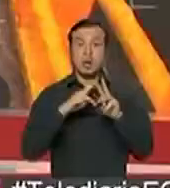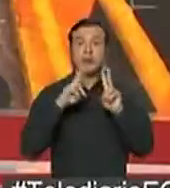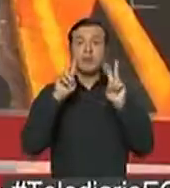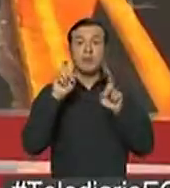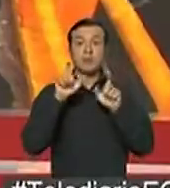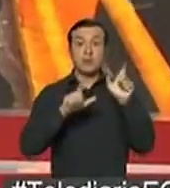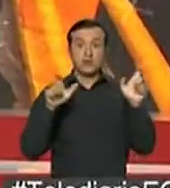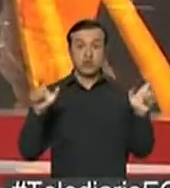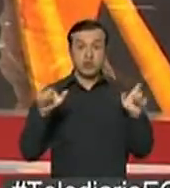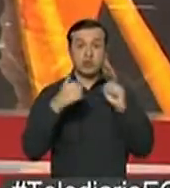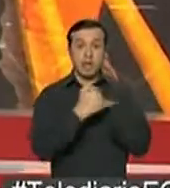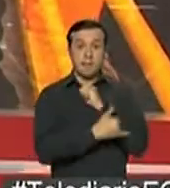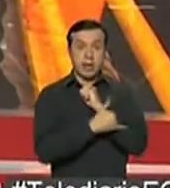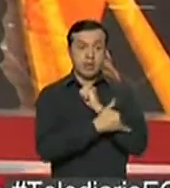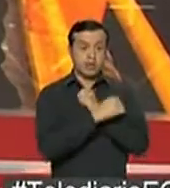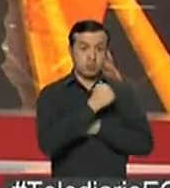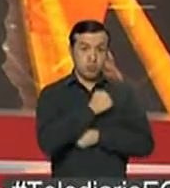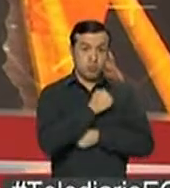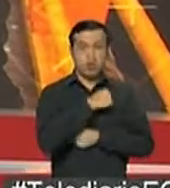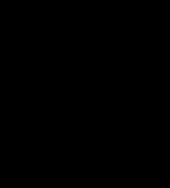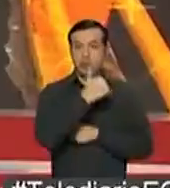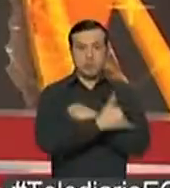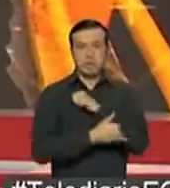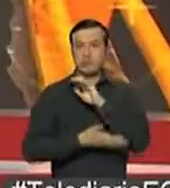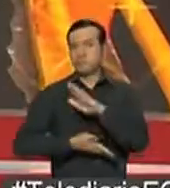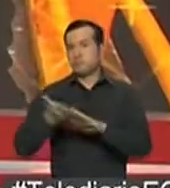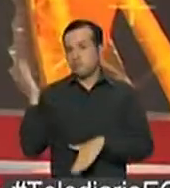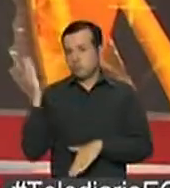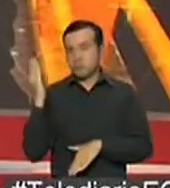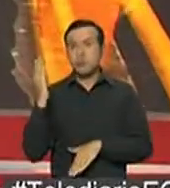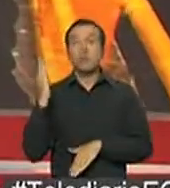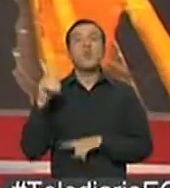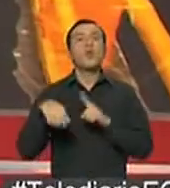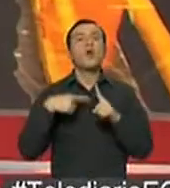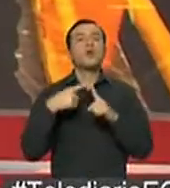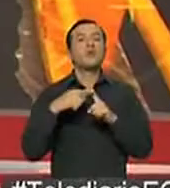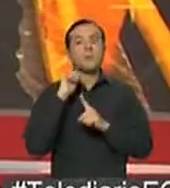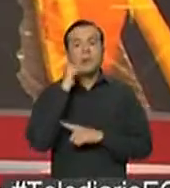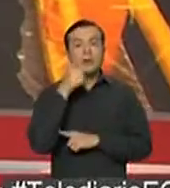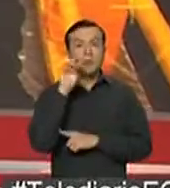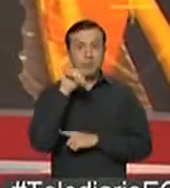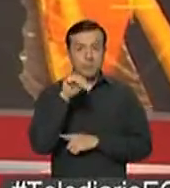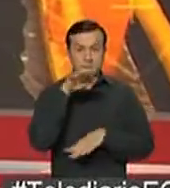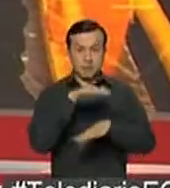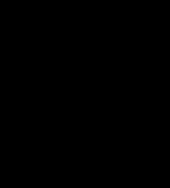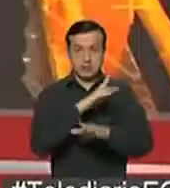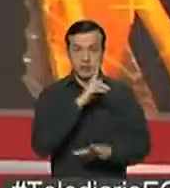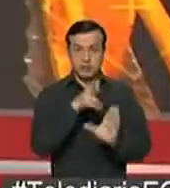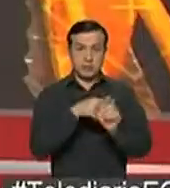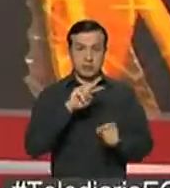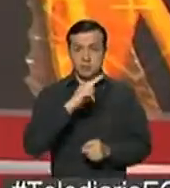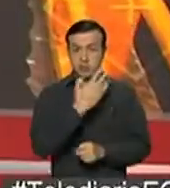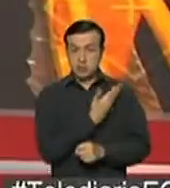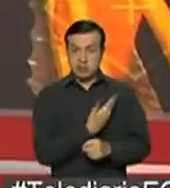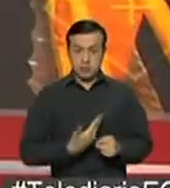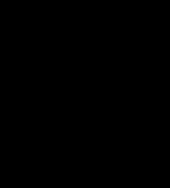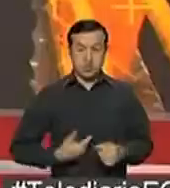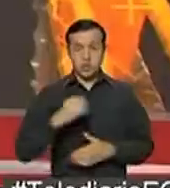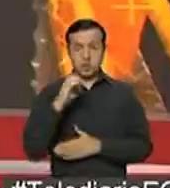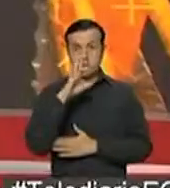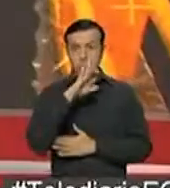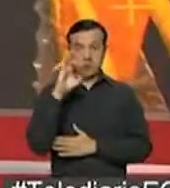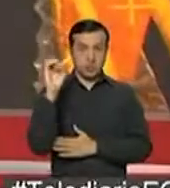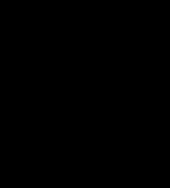y Desarrollo, cuya inauguración oficial está prevista para mañana martes en horas de la tarde con la asistencia del vicepresidente Otto